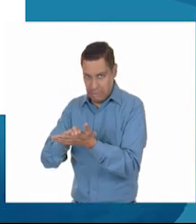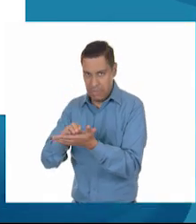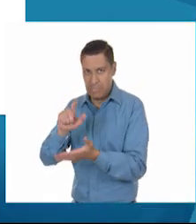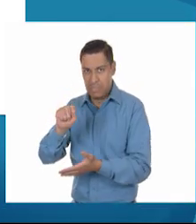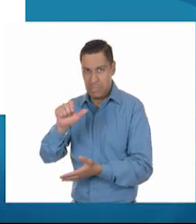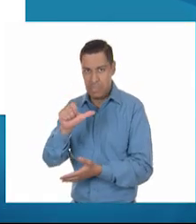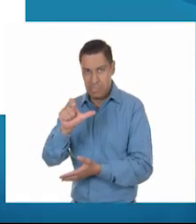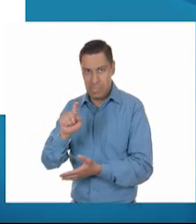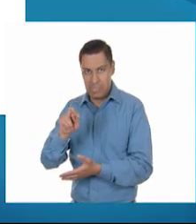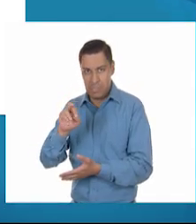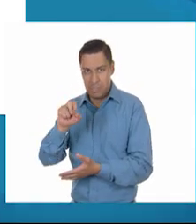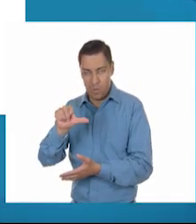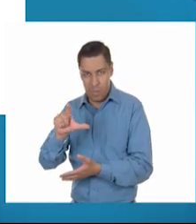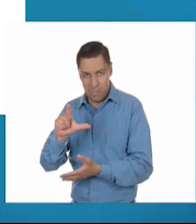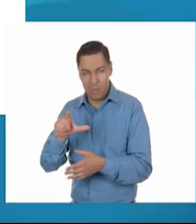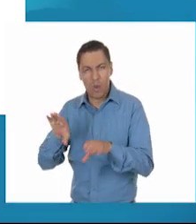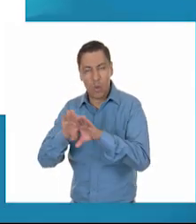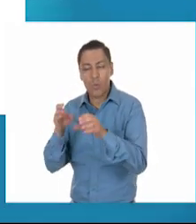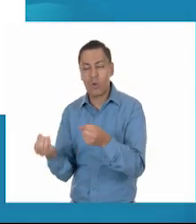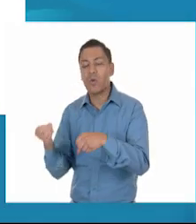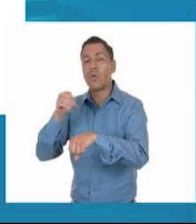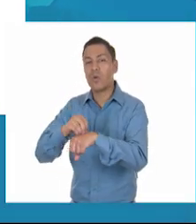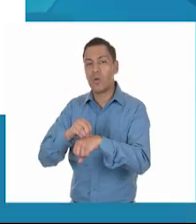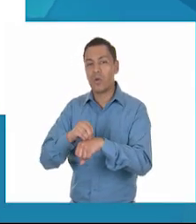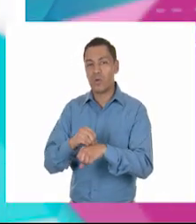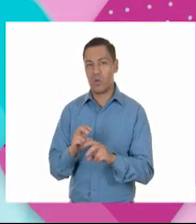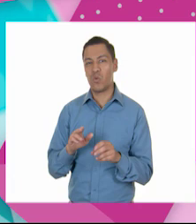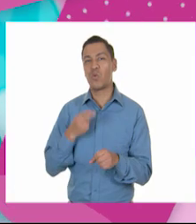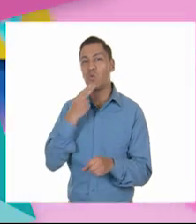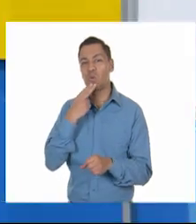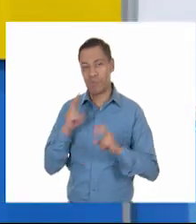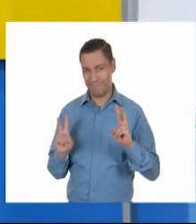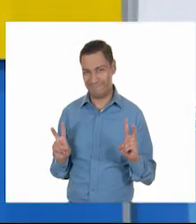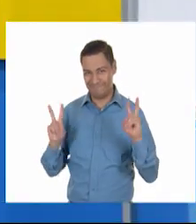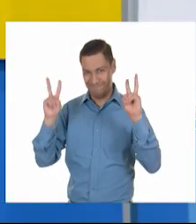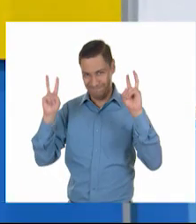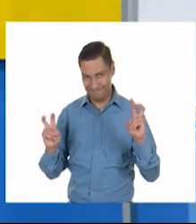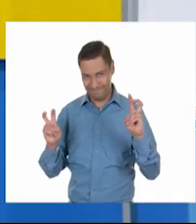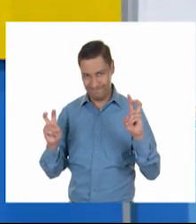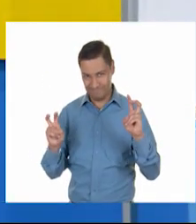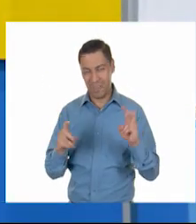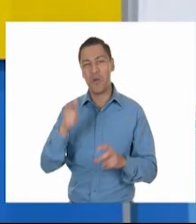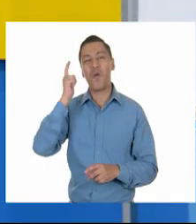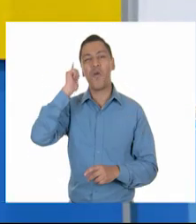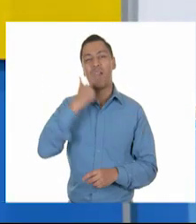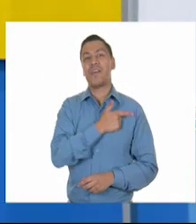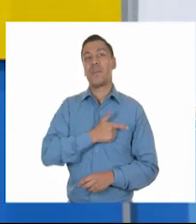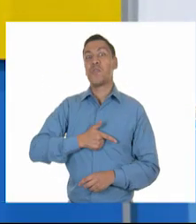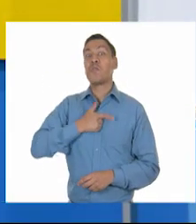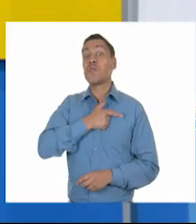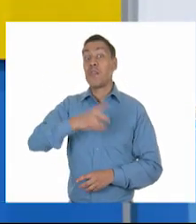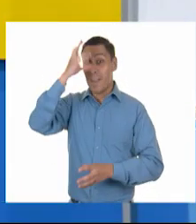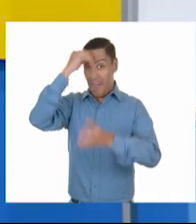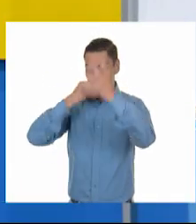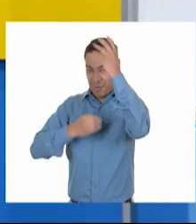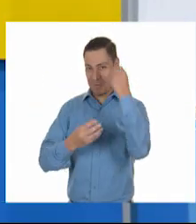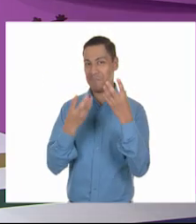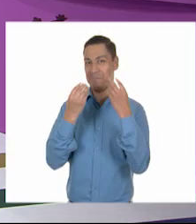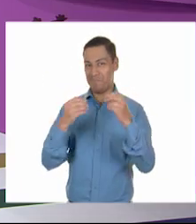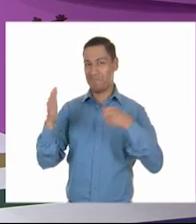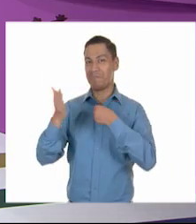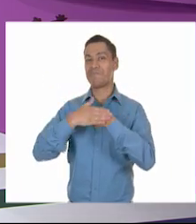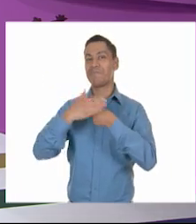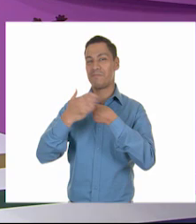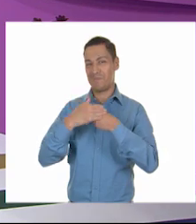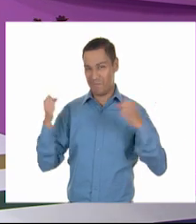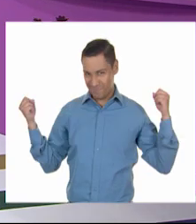comillas. Y, bueno, espero que hayan disfrutado mucho esta sesión y que hayan aprendido muchísimo. Hasta la próxima. Nos vemos.